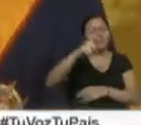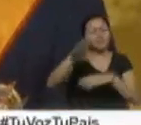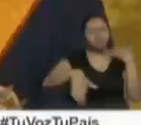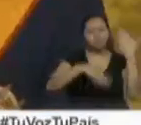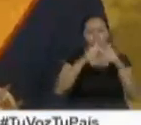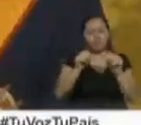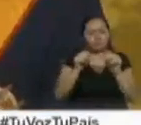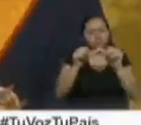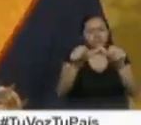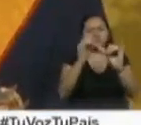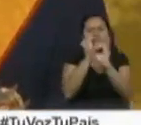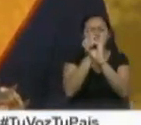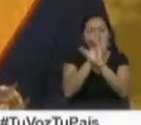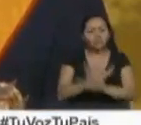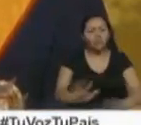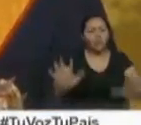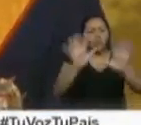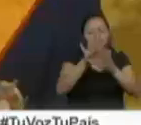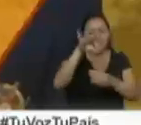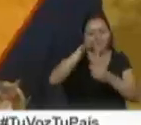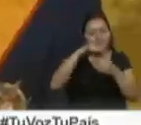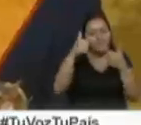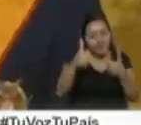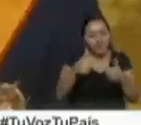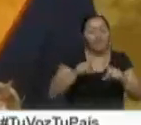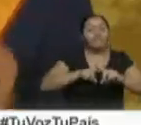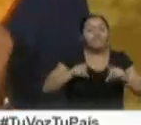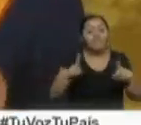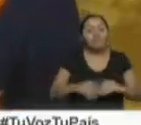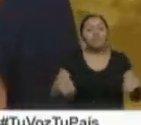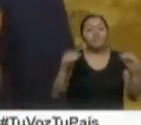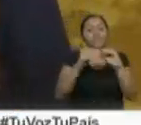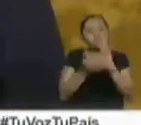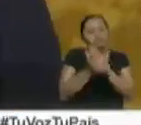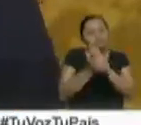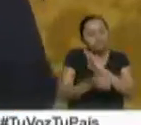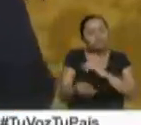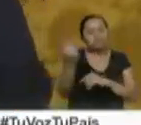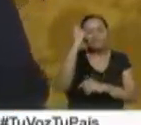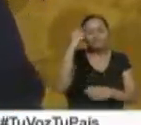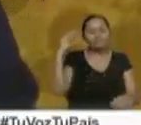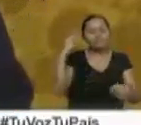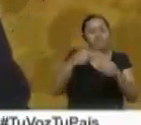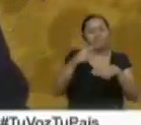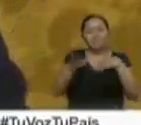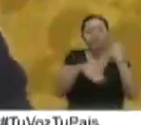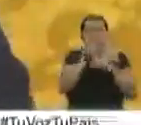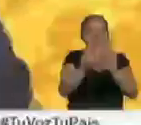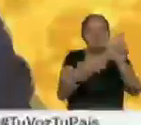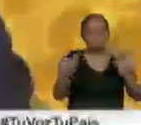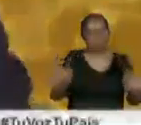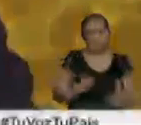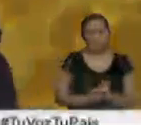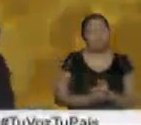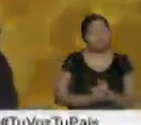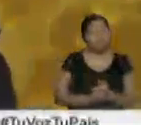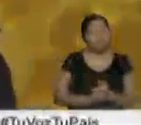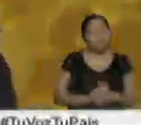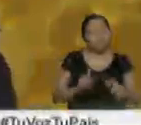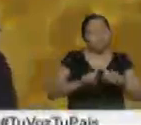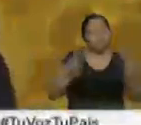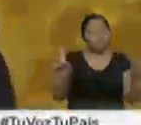efectivamente de una sólida institucionalidad electoral, pero también de la capacidad crítica y participativa de todos los actores.